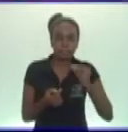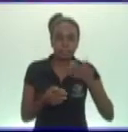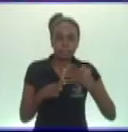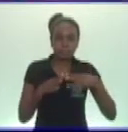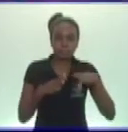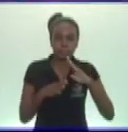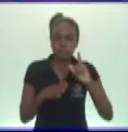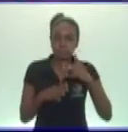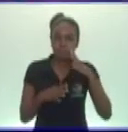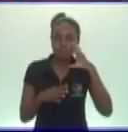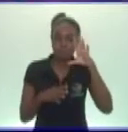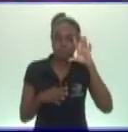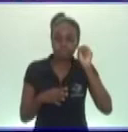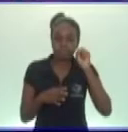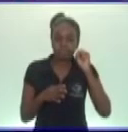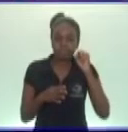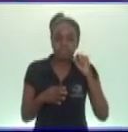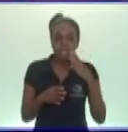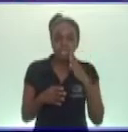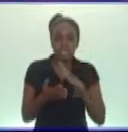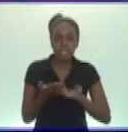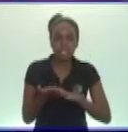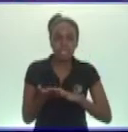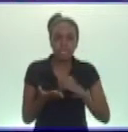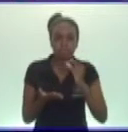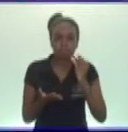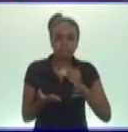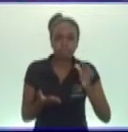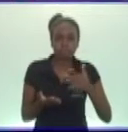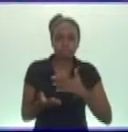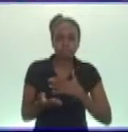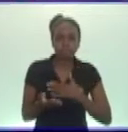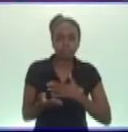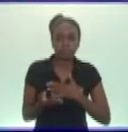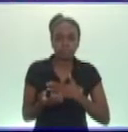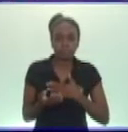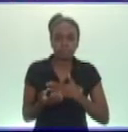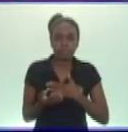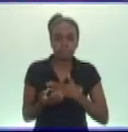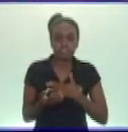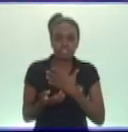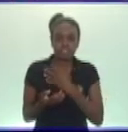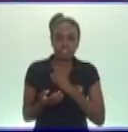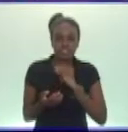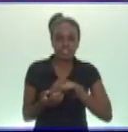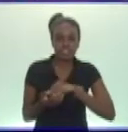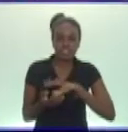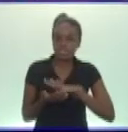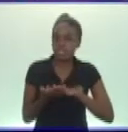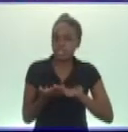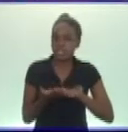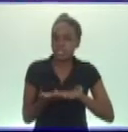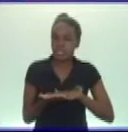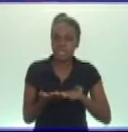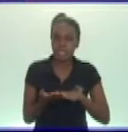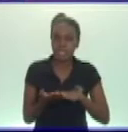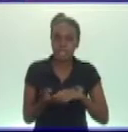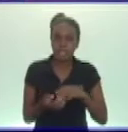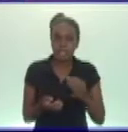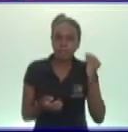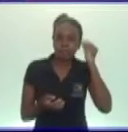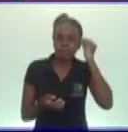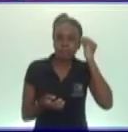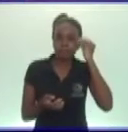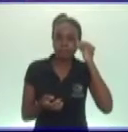reconoce como un ser humano como debiera, es decir, no se siente como un ser humano, sino se considera un insecto, es decir,